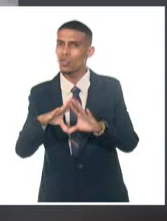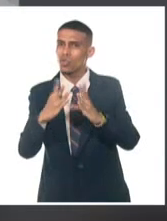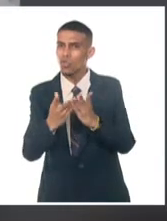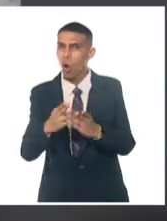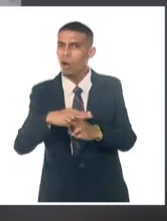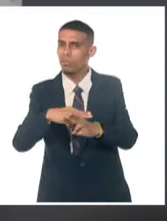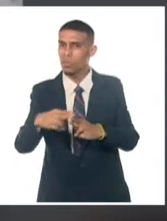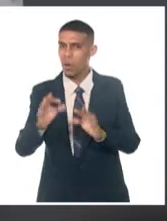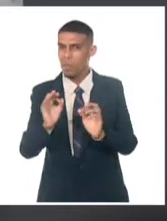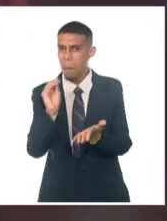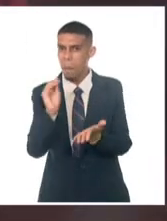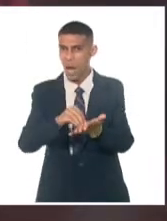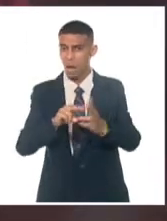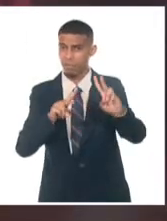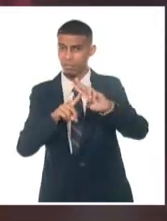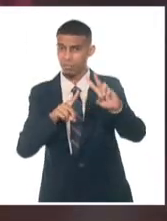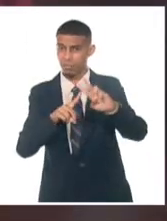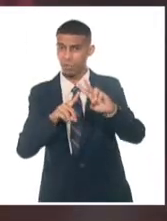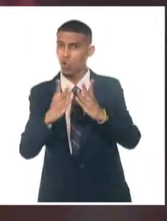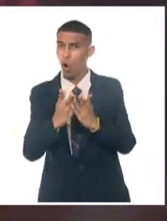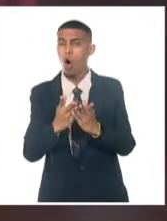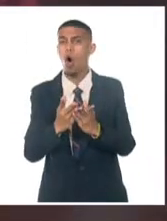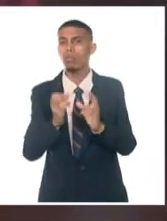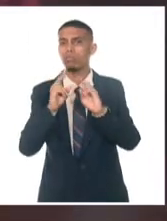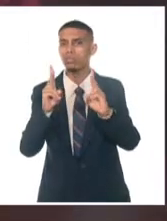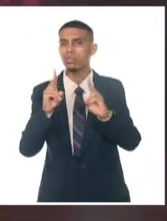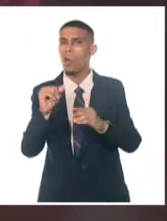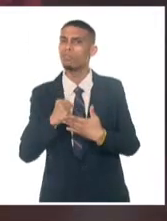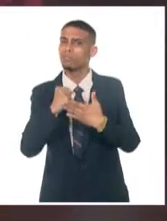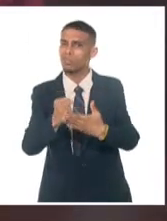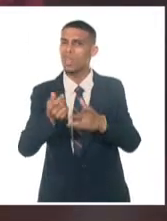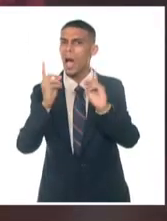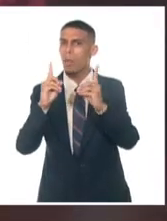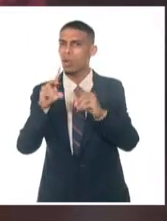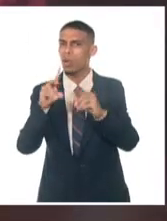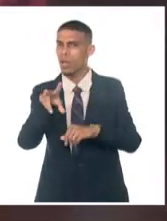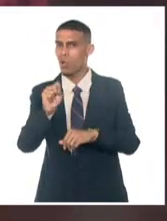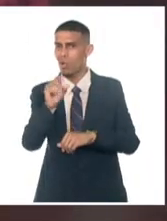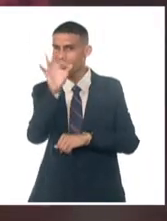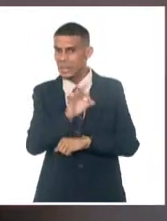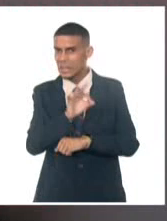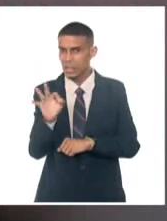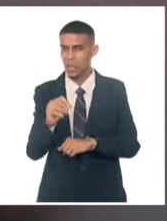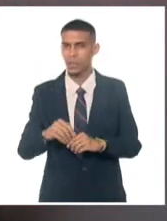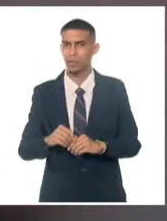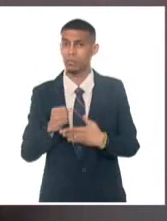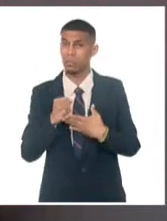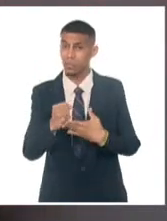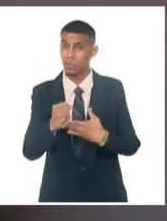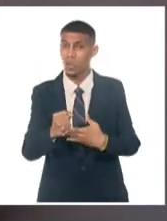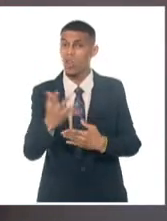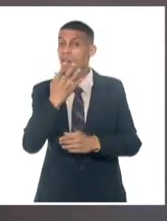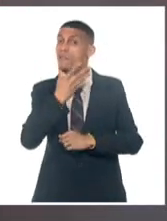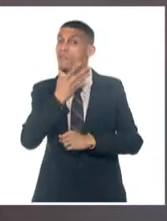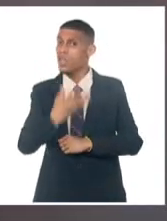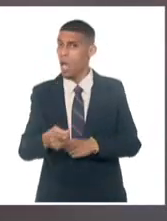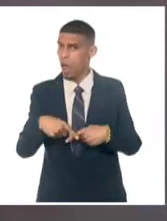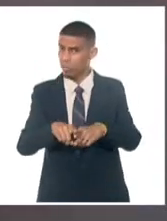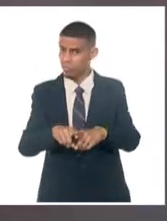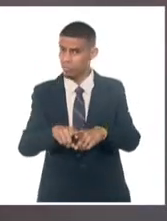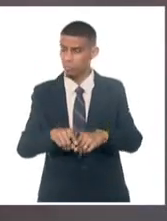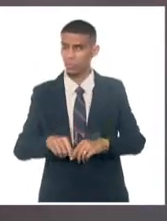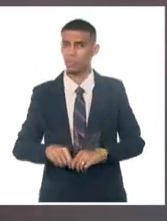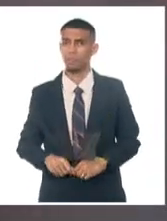su ardua labor reporteril sus aportes a la política editorial su acompañamiento al líder de la revolución cubana